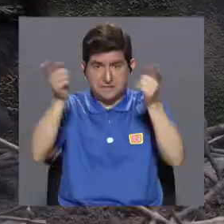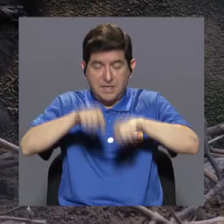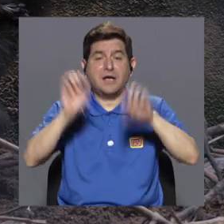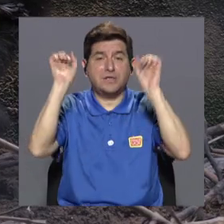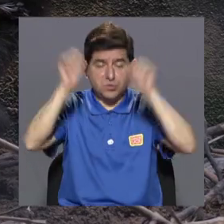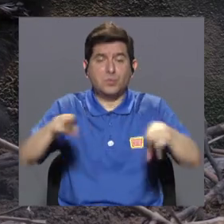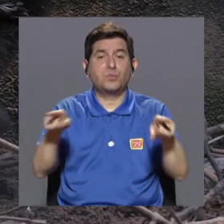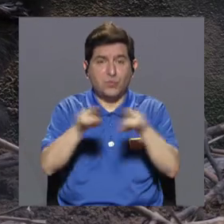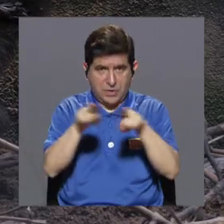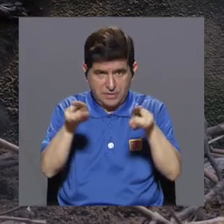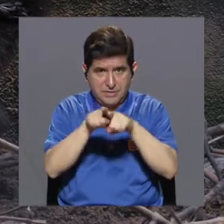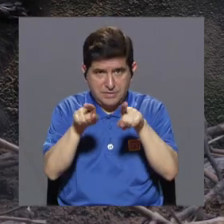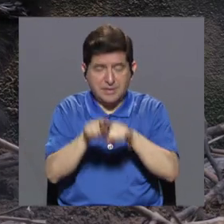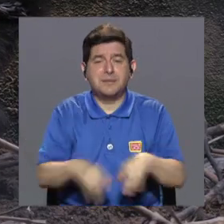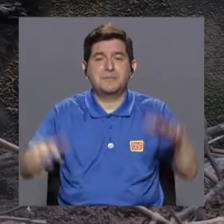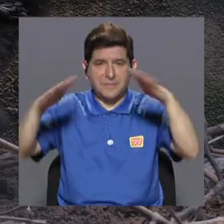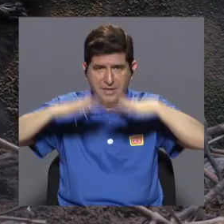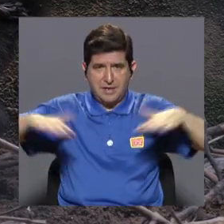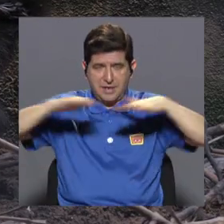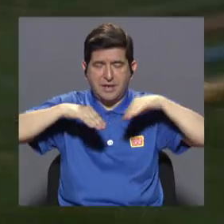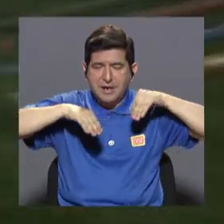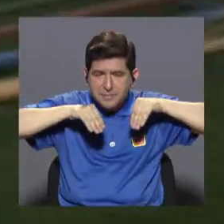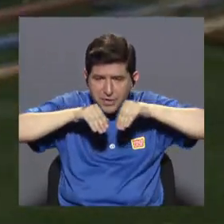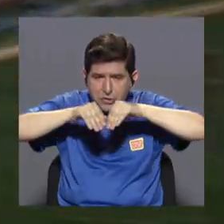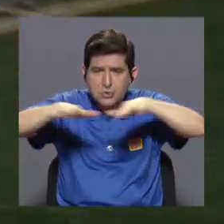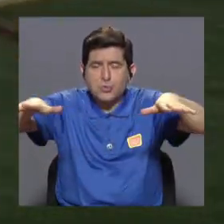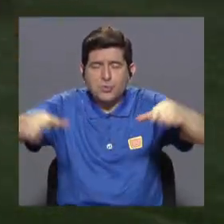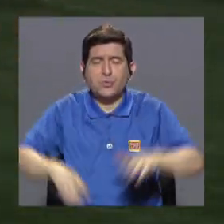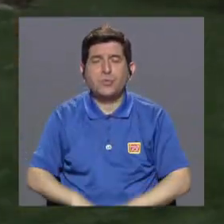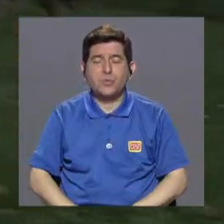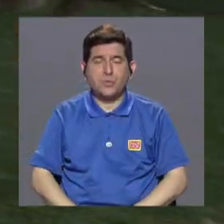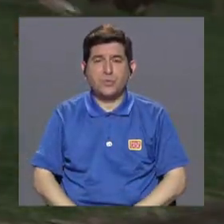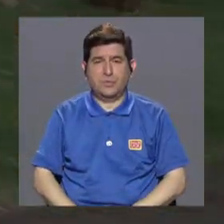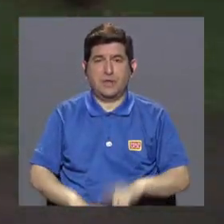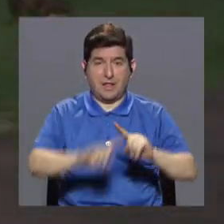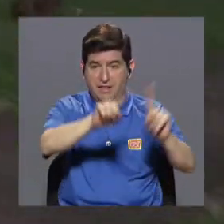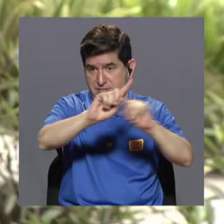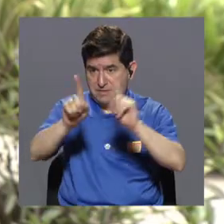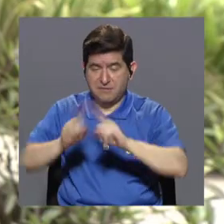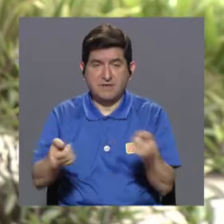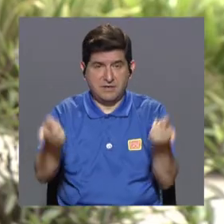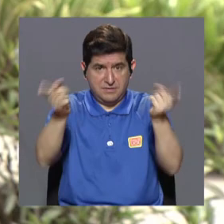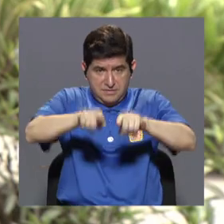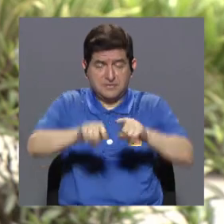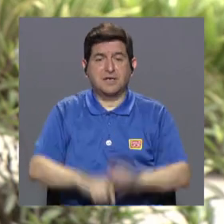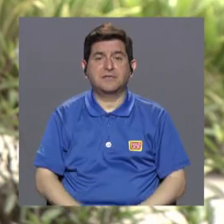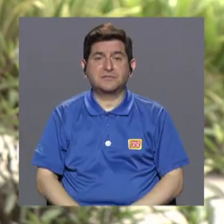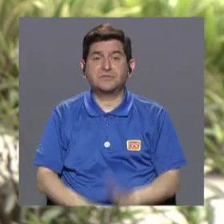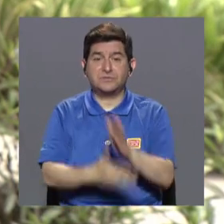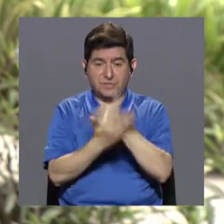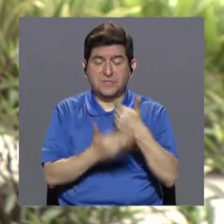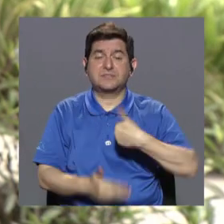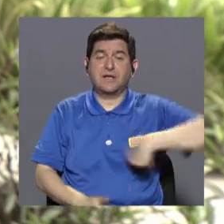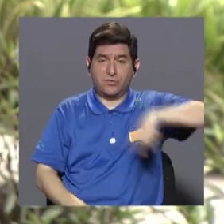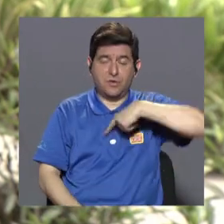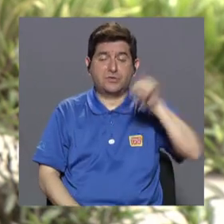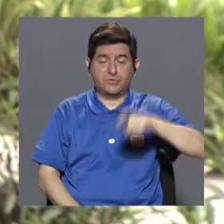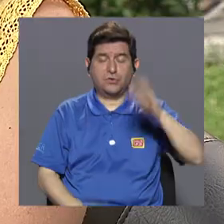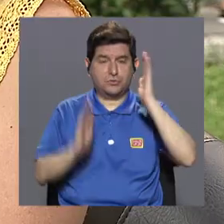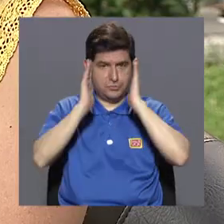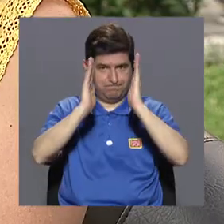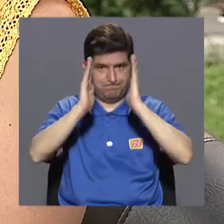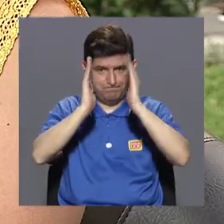también pueden en el ambiente transmitirse de unos a otros. Entonces, sí es algo que tenemos que tomar en